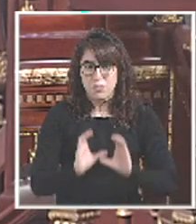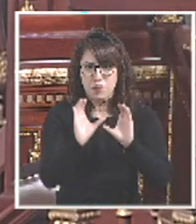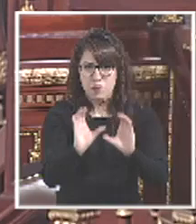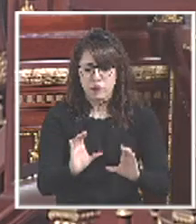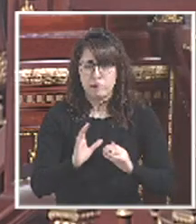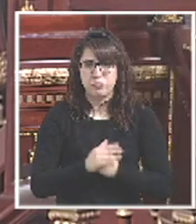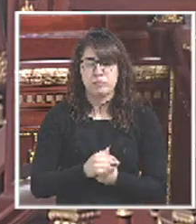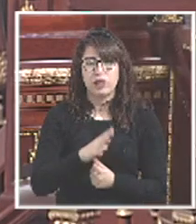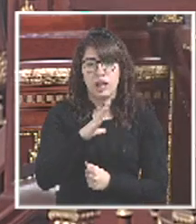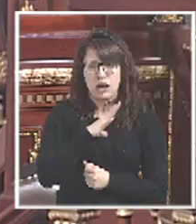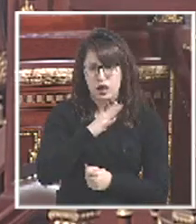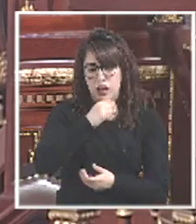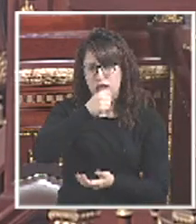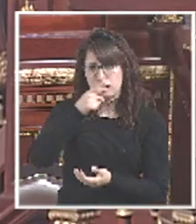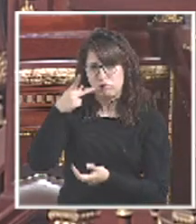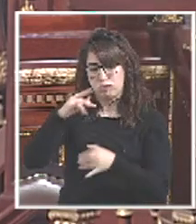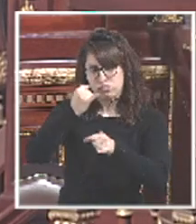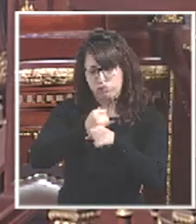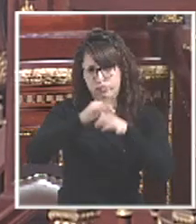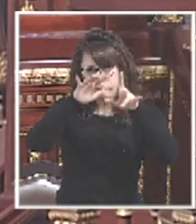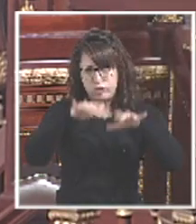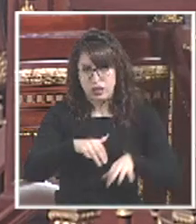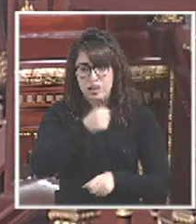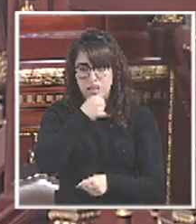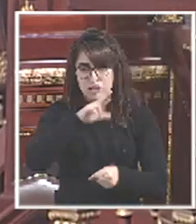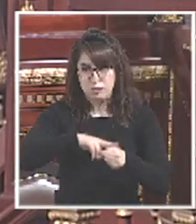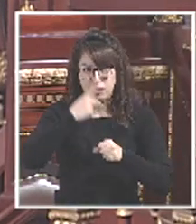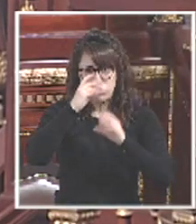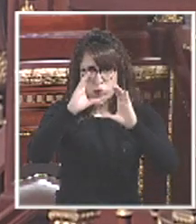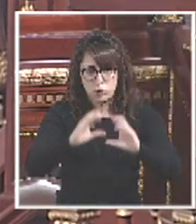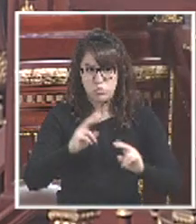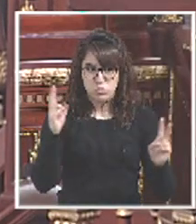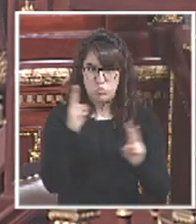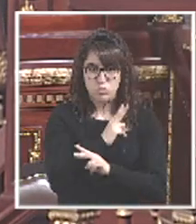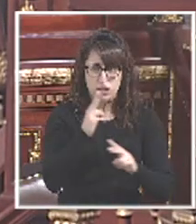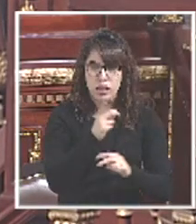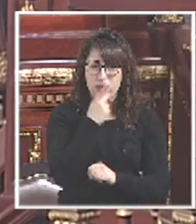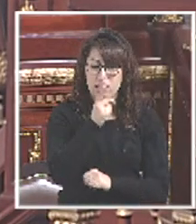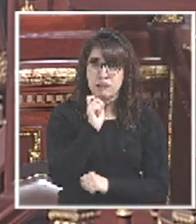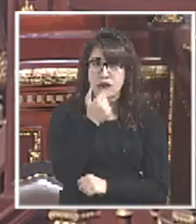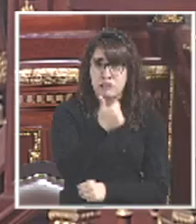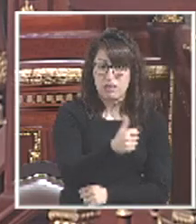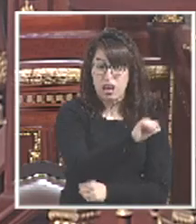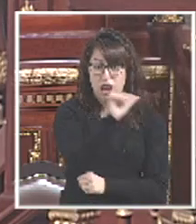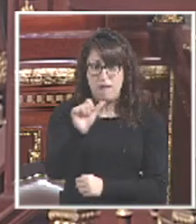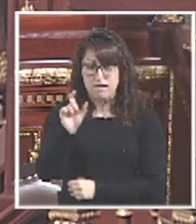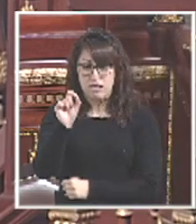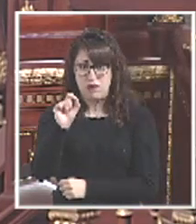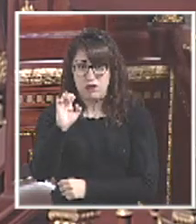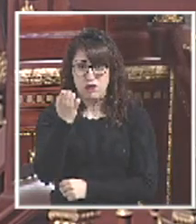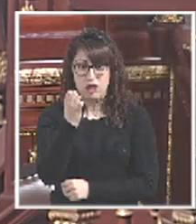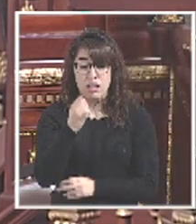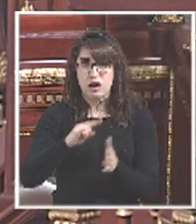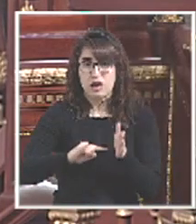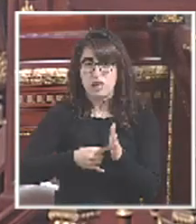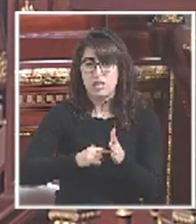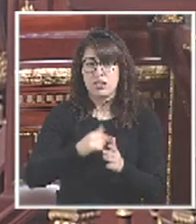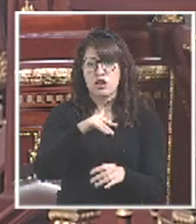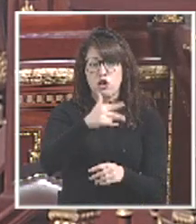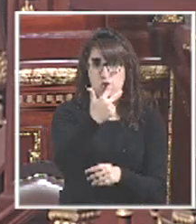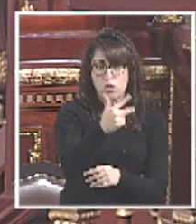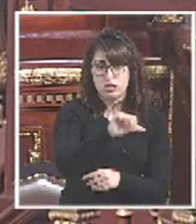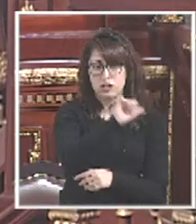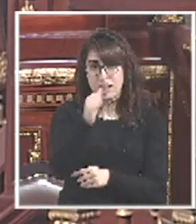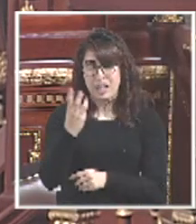la Secretaría de Medio Ambiente de la Ciudad de México, del 6 al 20 de enero en un horario de 8 a 15